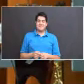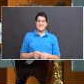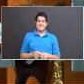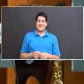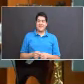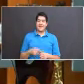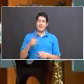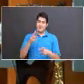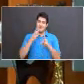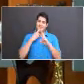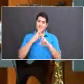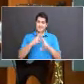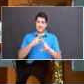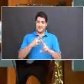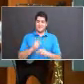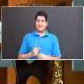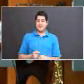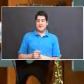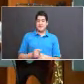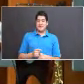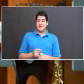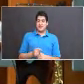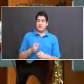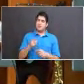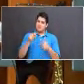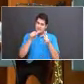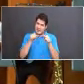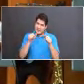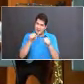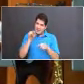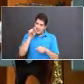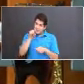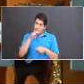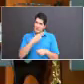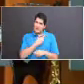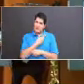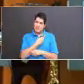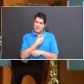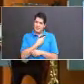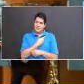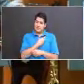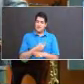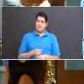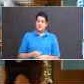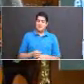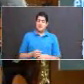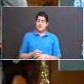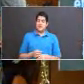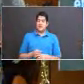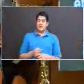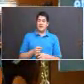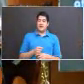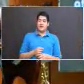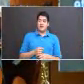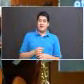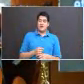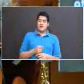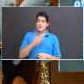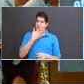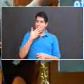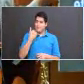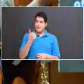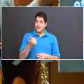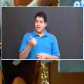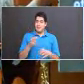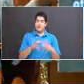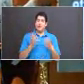¿Sí me la contesta? ¿Sí se analizaría usted bien, bien? Va, mejor sabe que, como siempre hacemos, usted